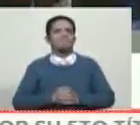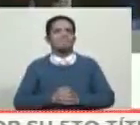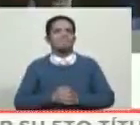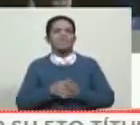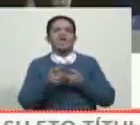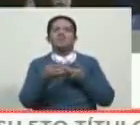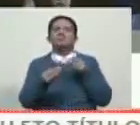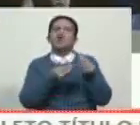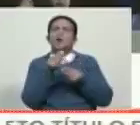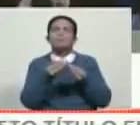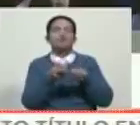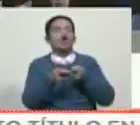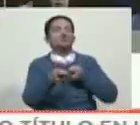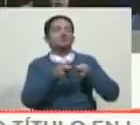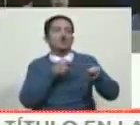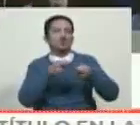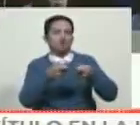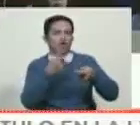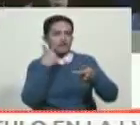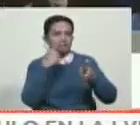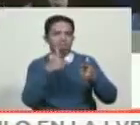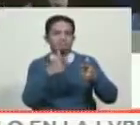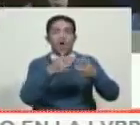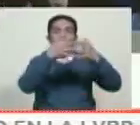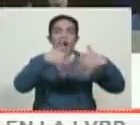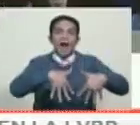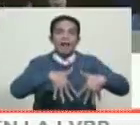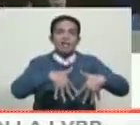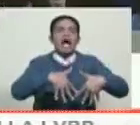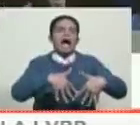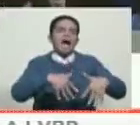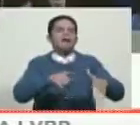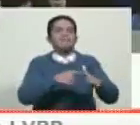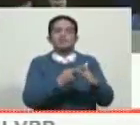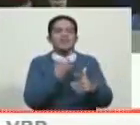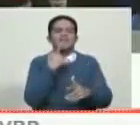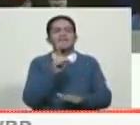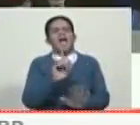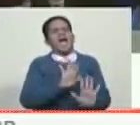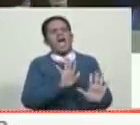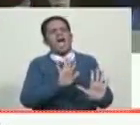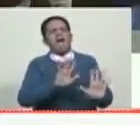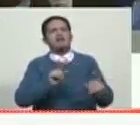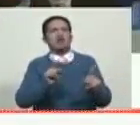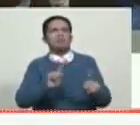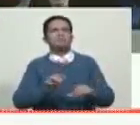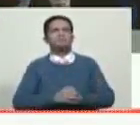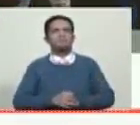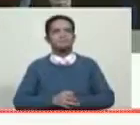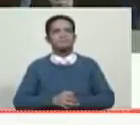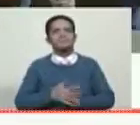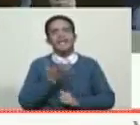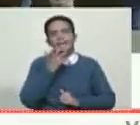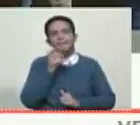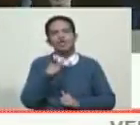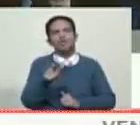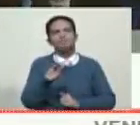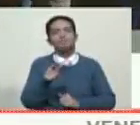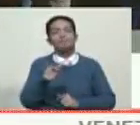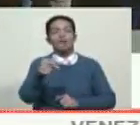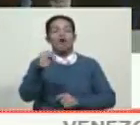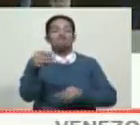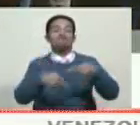control de los organismos del béisbol y vino el chantaje. Si eso hubiese sido llevado a